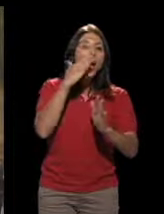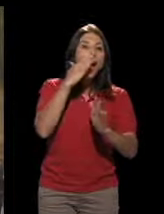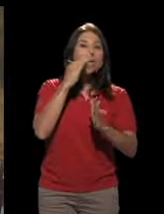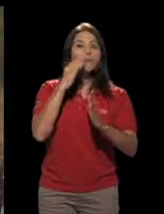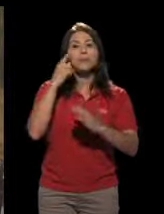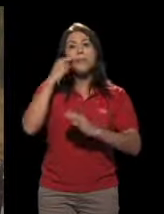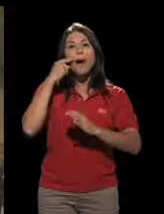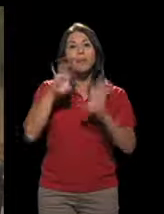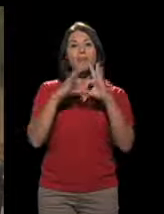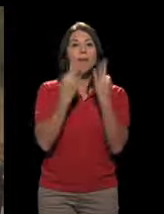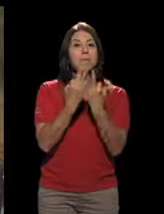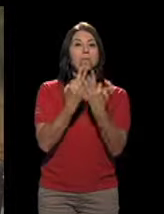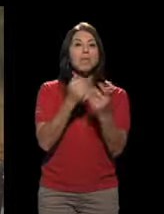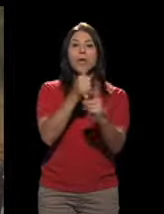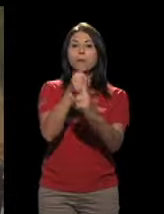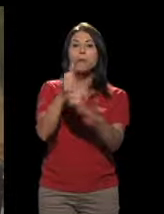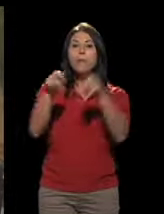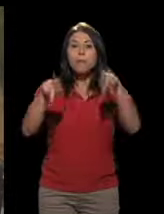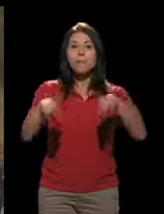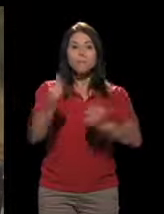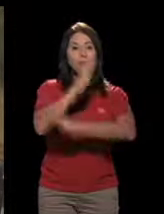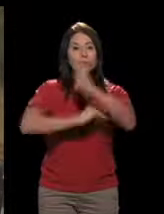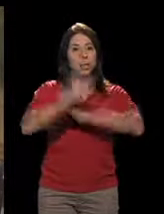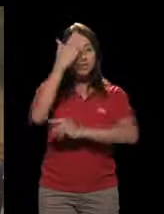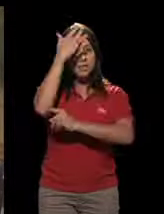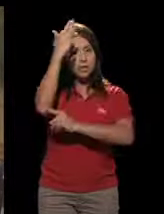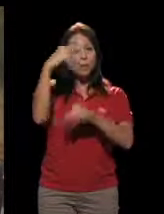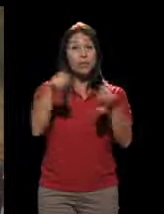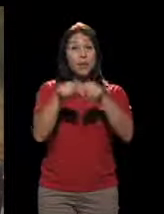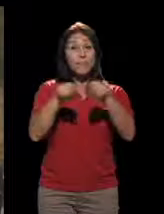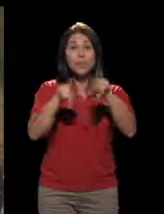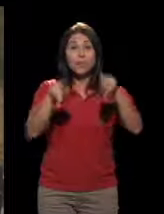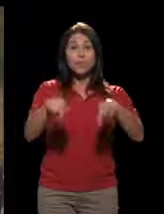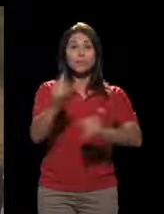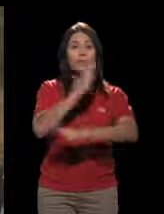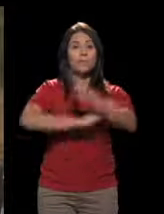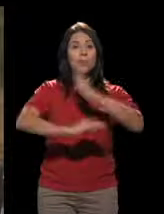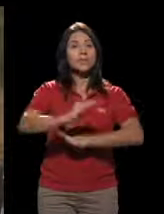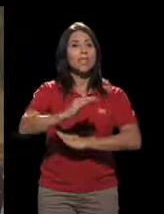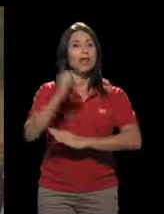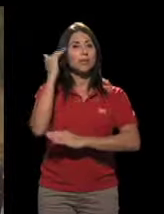de familia, de personas con discapacidad intelectual, también con discapacidad